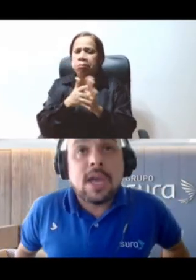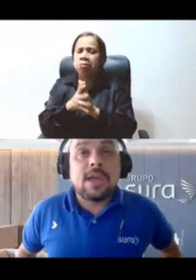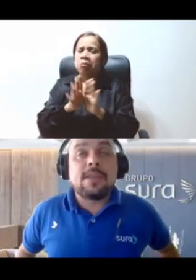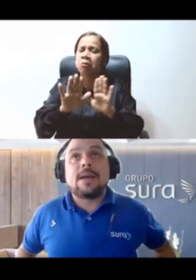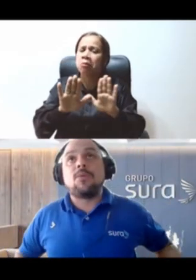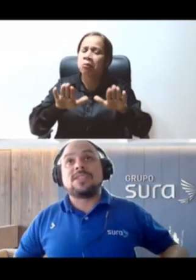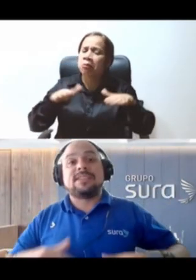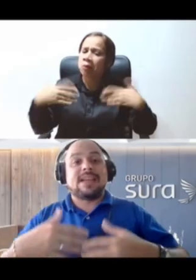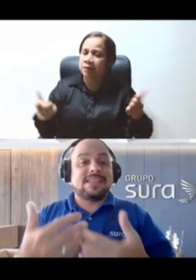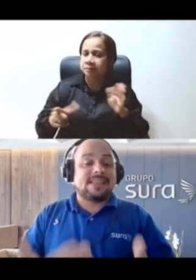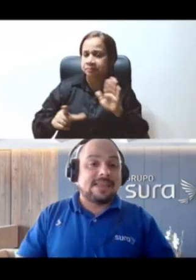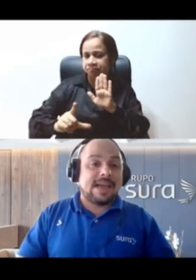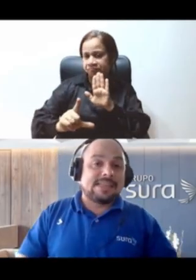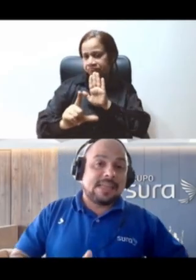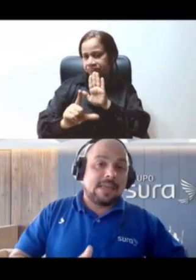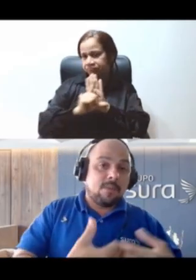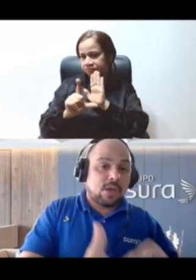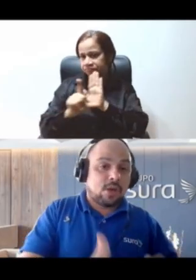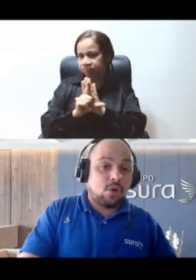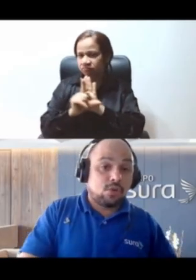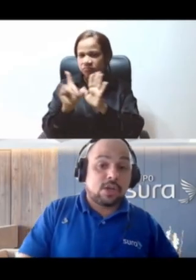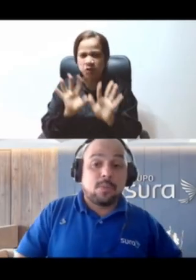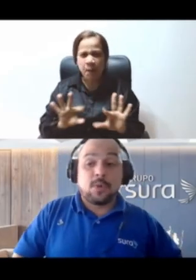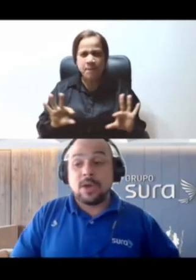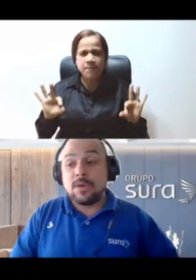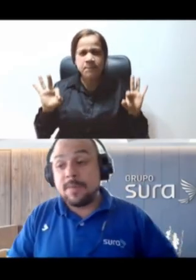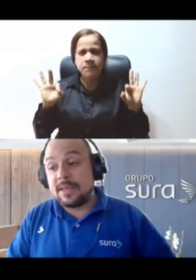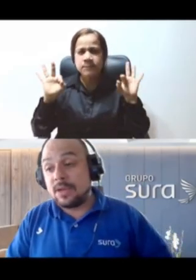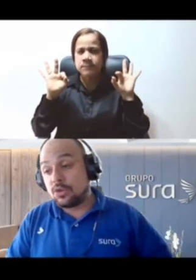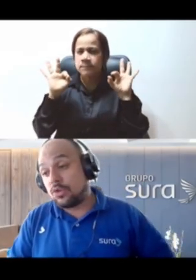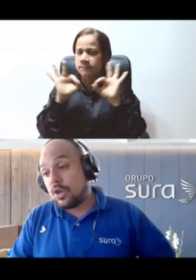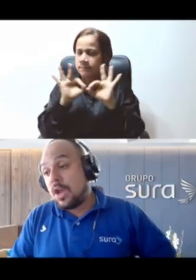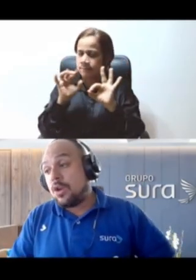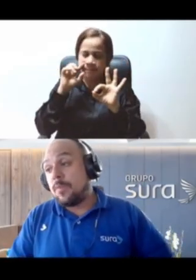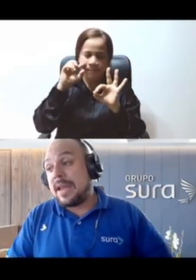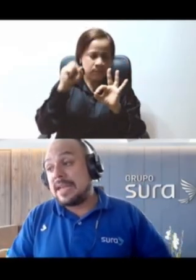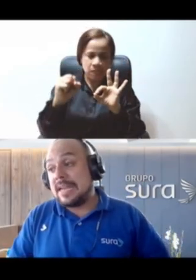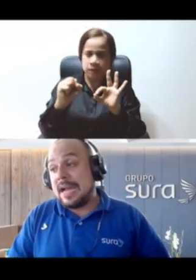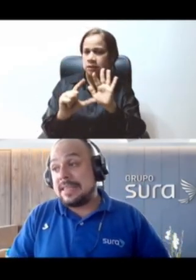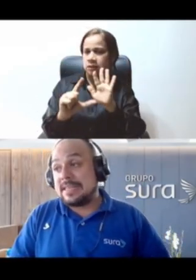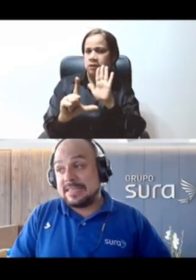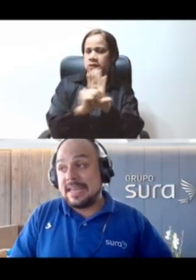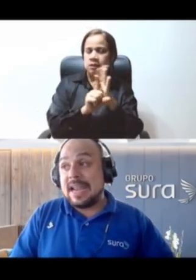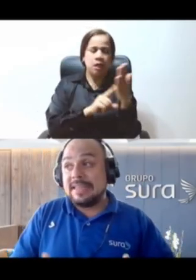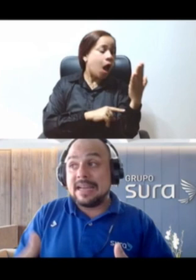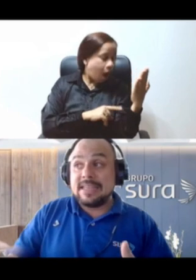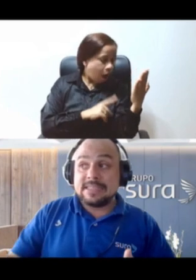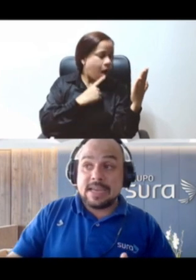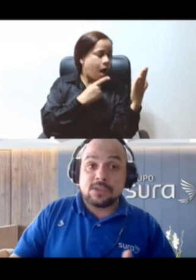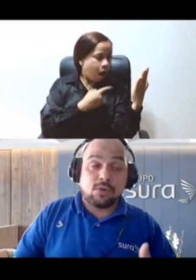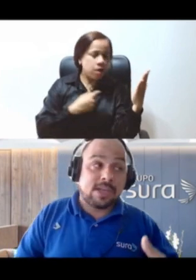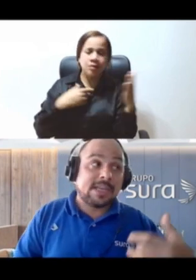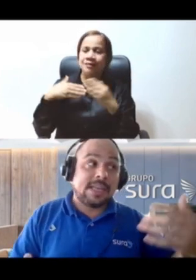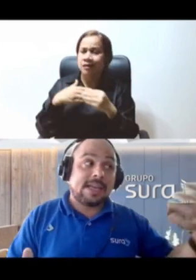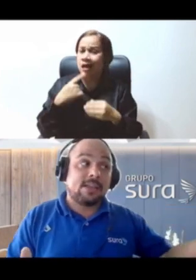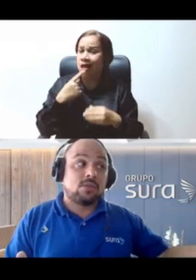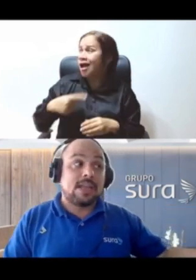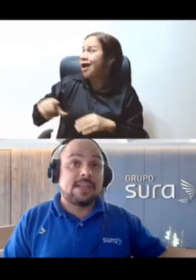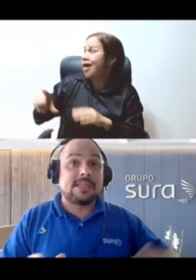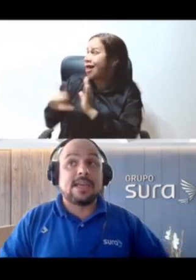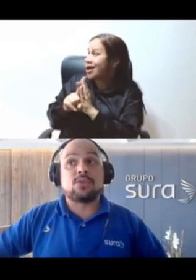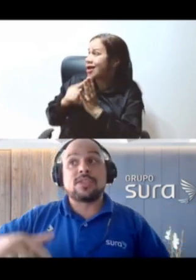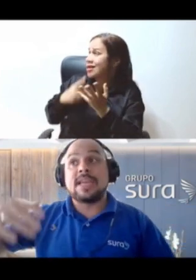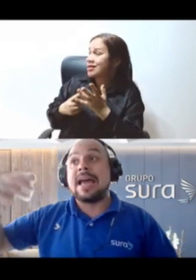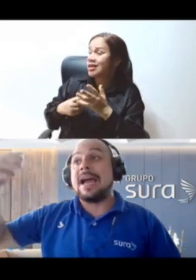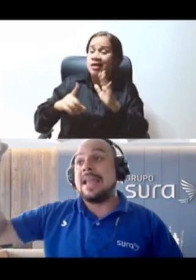muy digámoslo así, trascendentales que debemos de conocerlo porque obviamente nosotros nos van a decir, Andrés, es que la ley tal dice esto, es que el